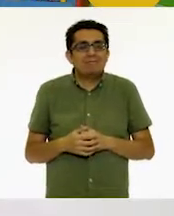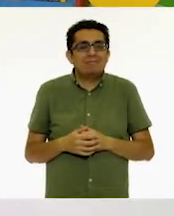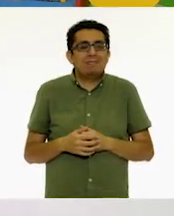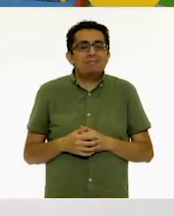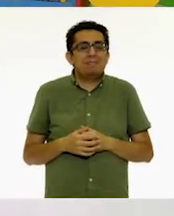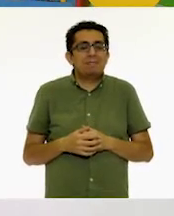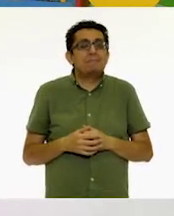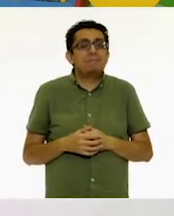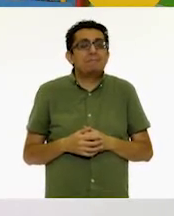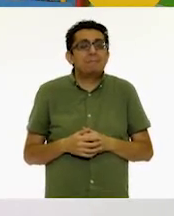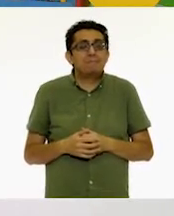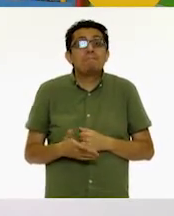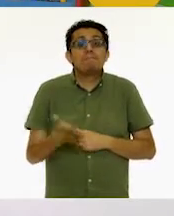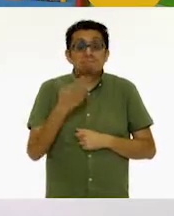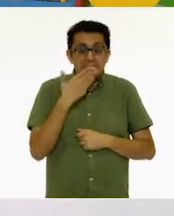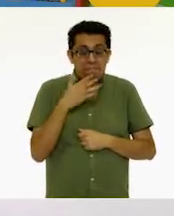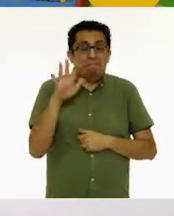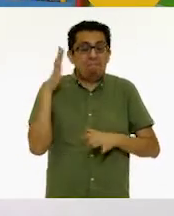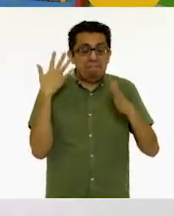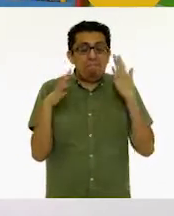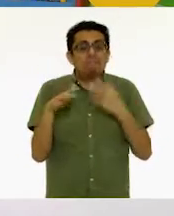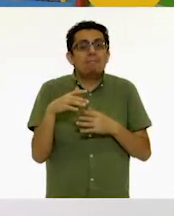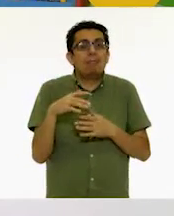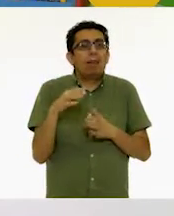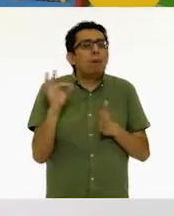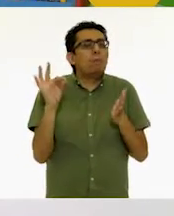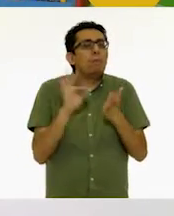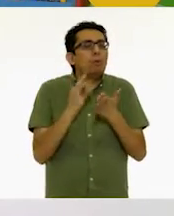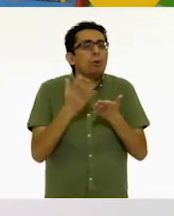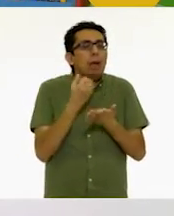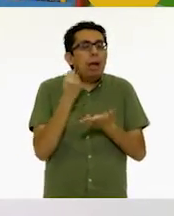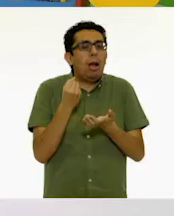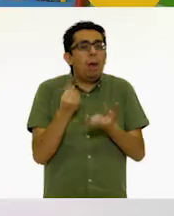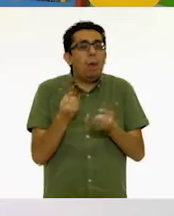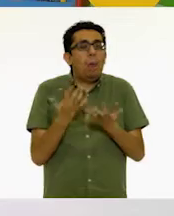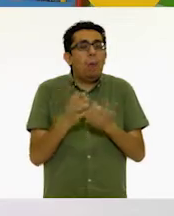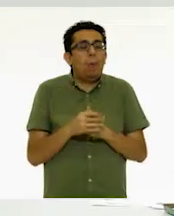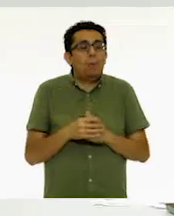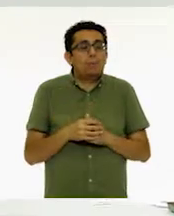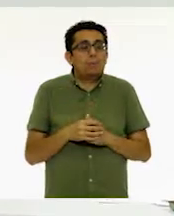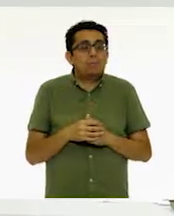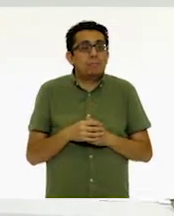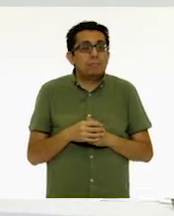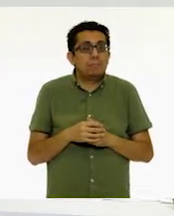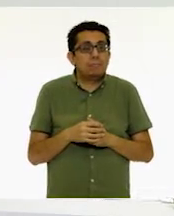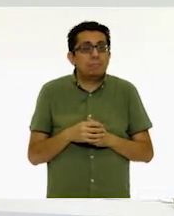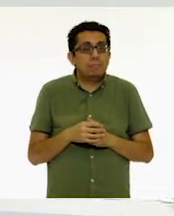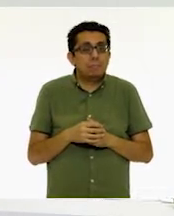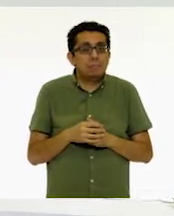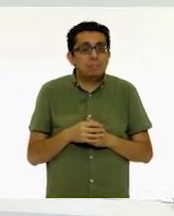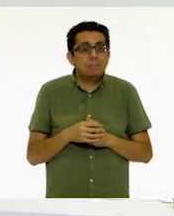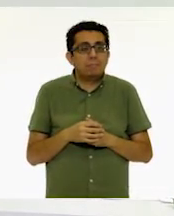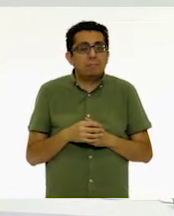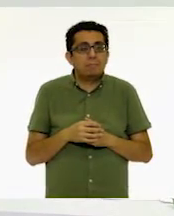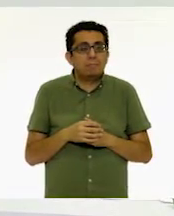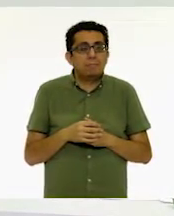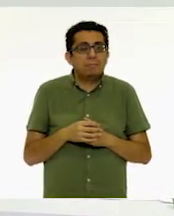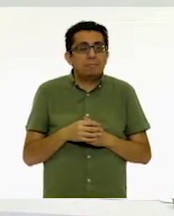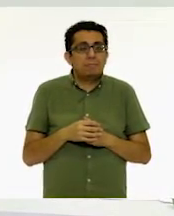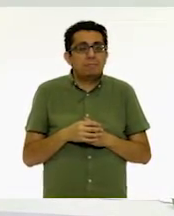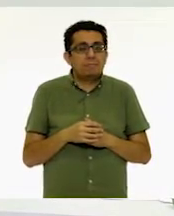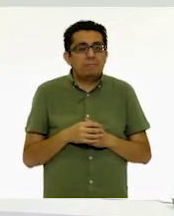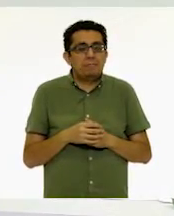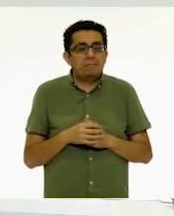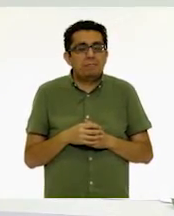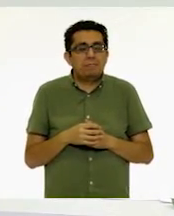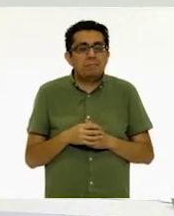¡Bien! Bien, traviesos. ¿Cuántos puntos hicimos? Bien. Entonces vamos a sacar turururu,